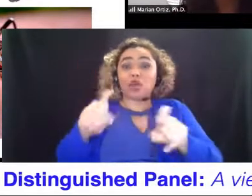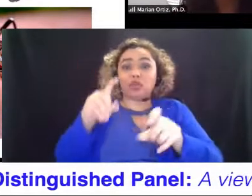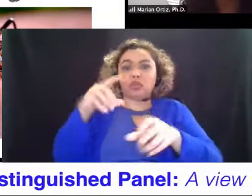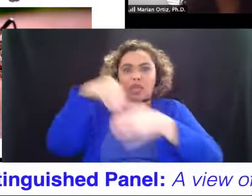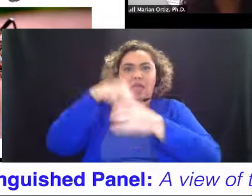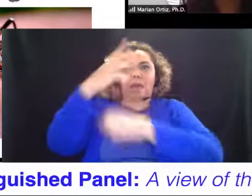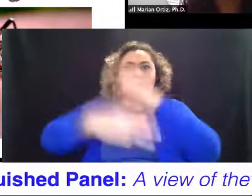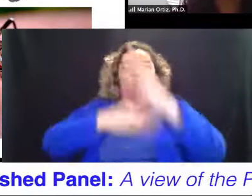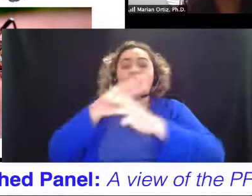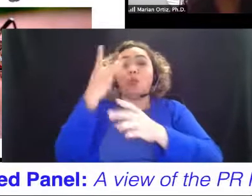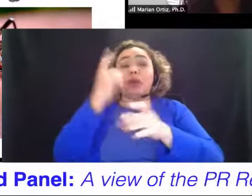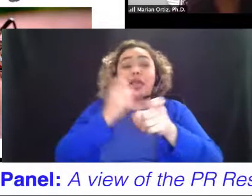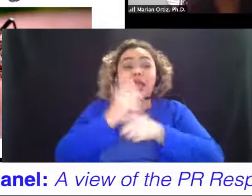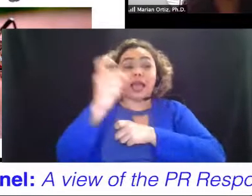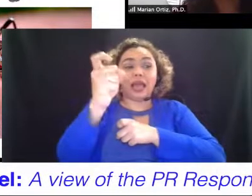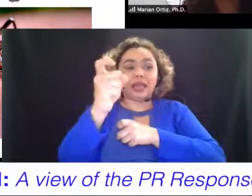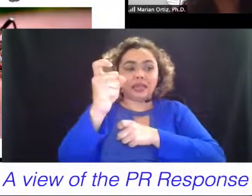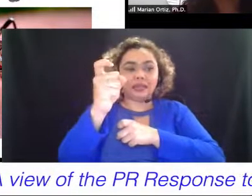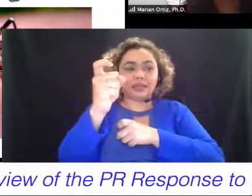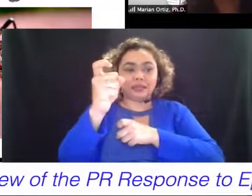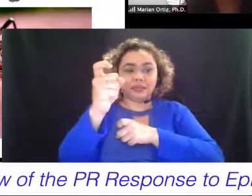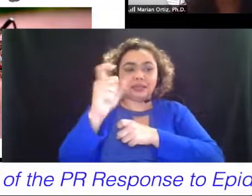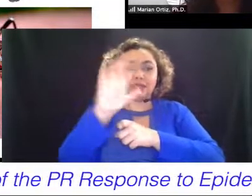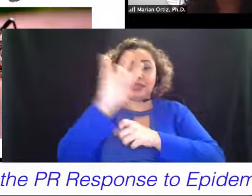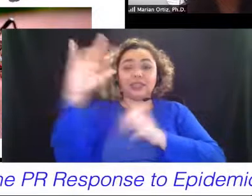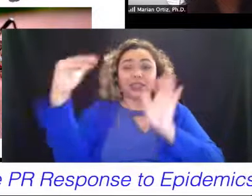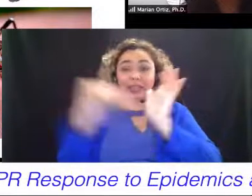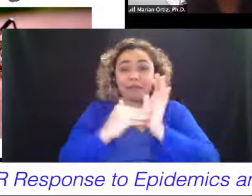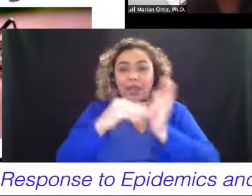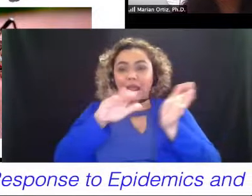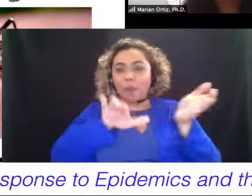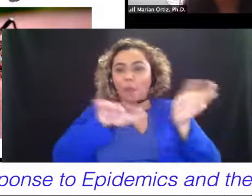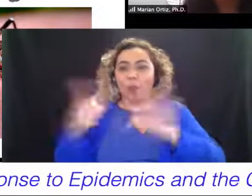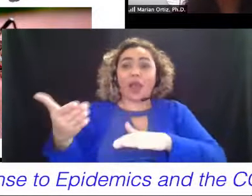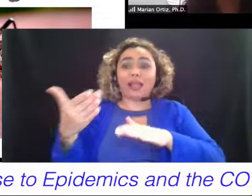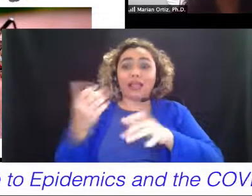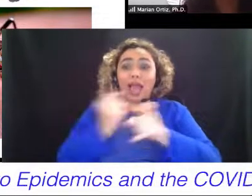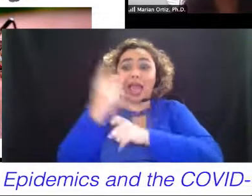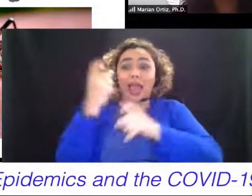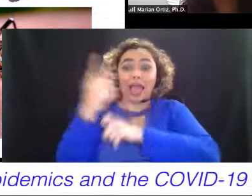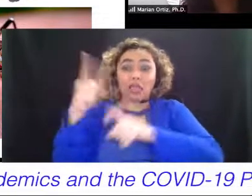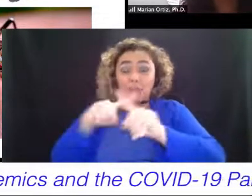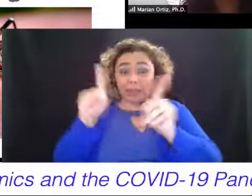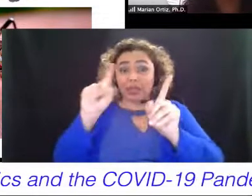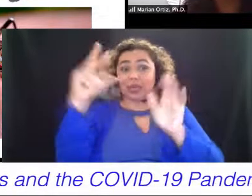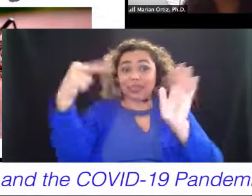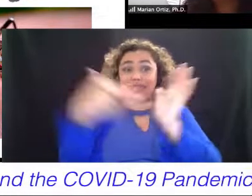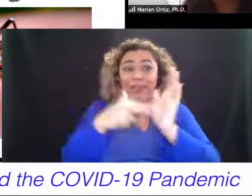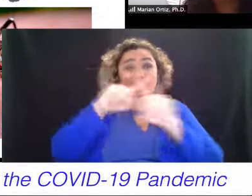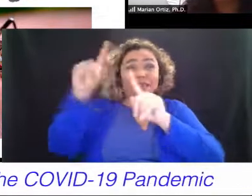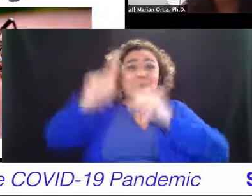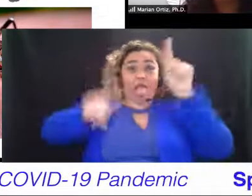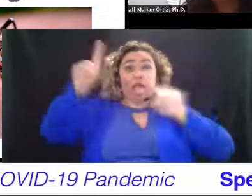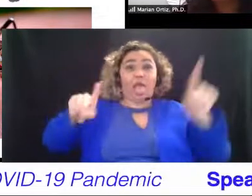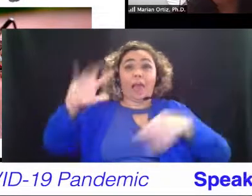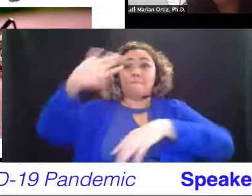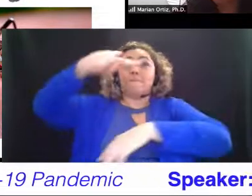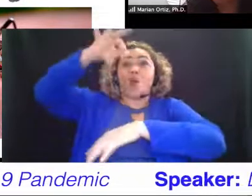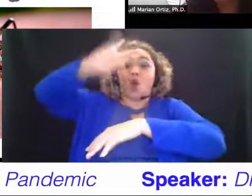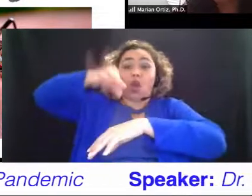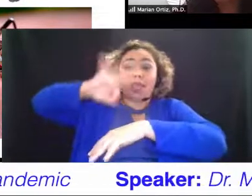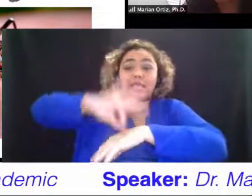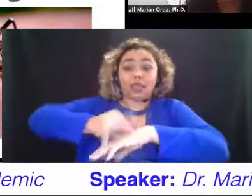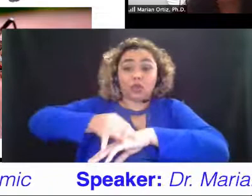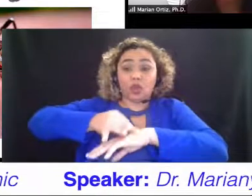causa alrededor de más de 700,000 muertes al año. Y aunque hay más de 3,000 especies de mosquitos, no todos ellos